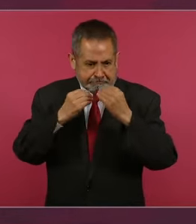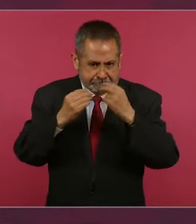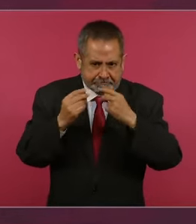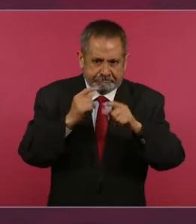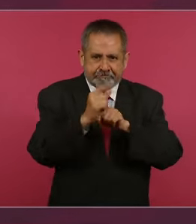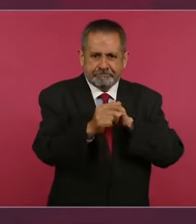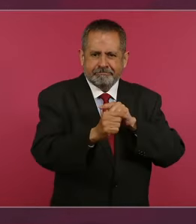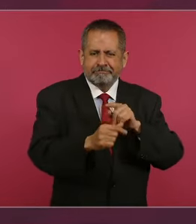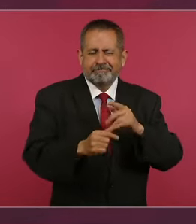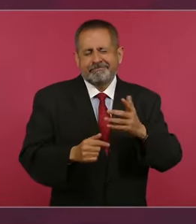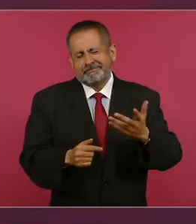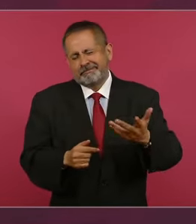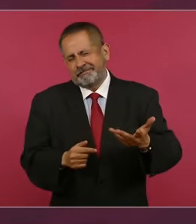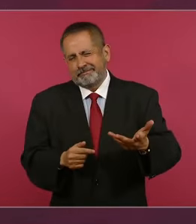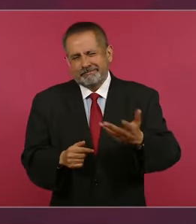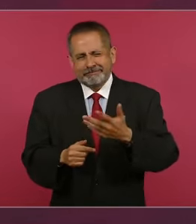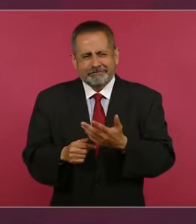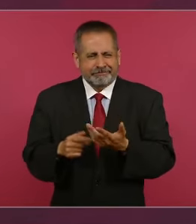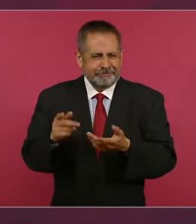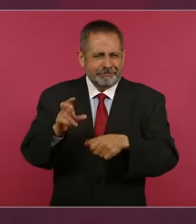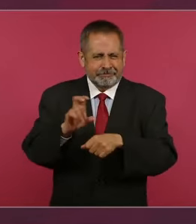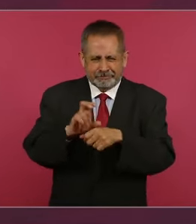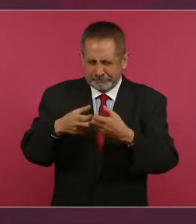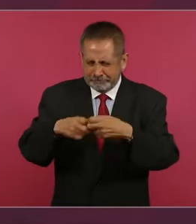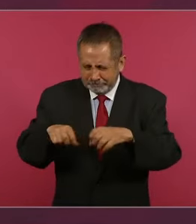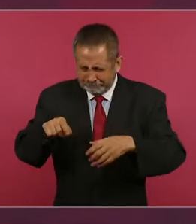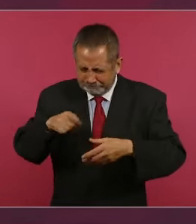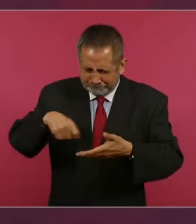el desayuno, los motuleños,